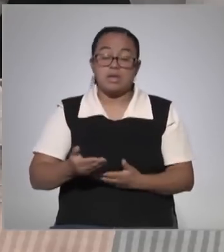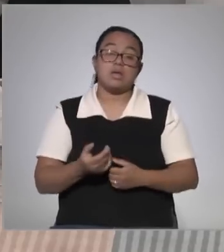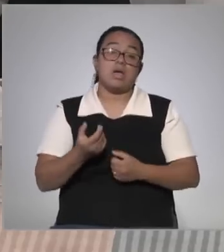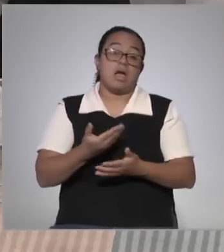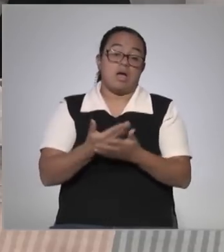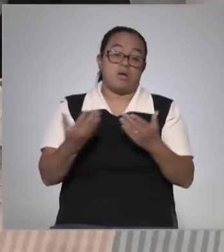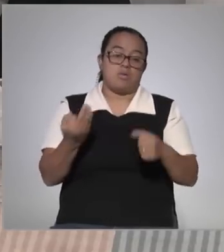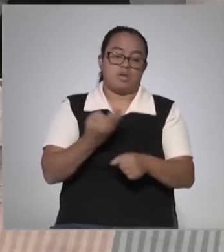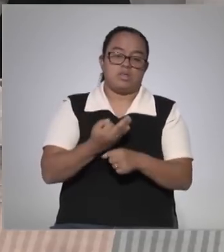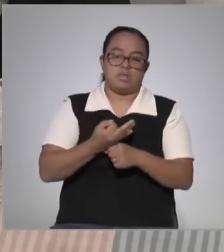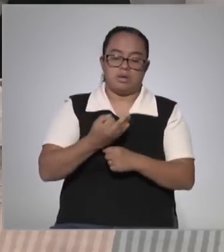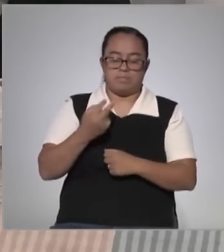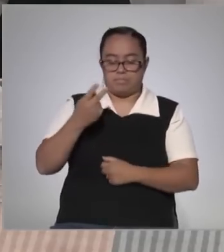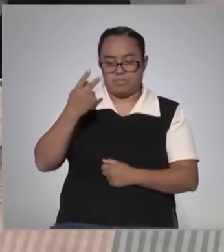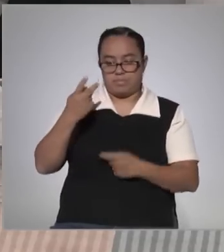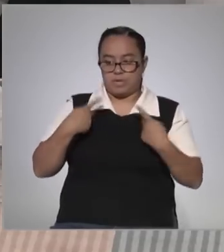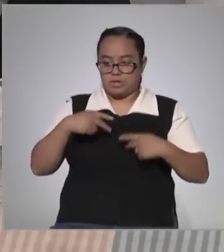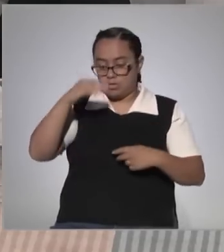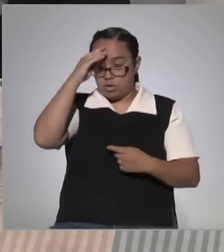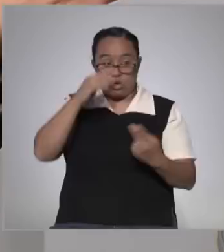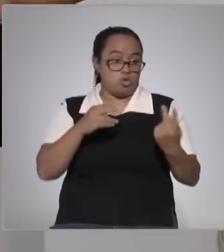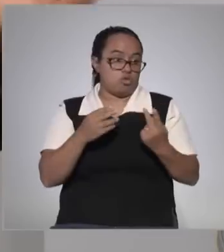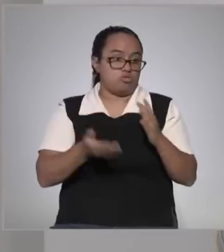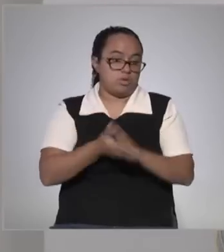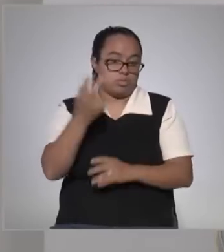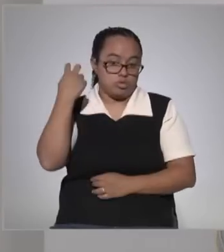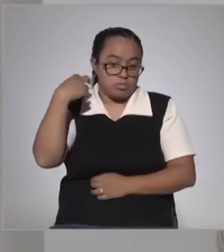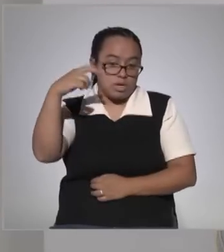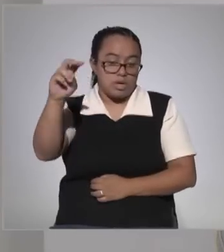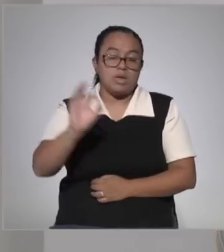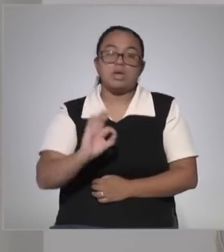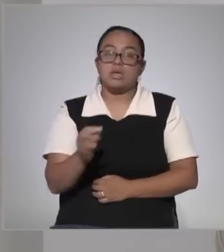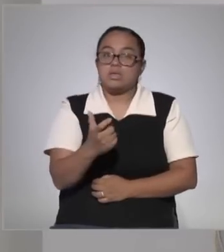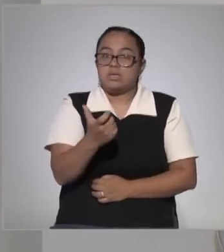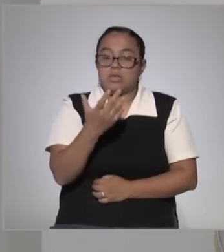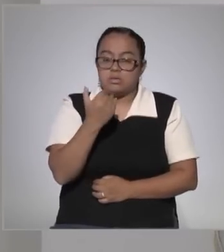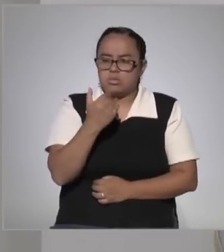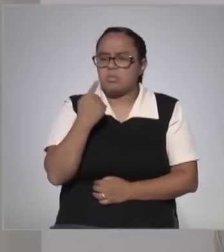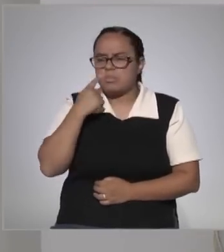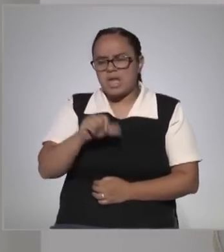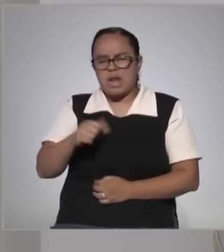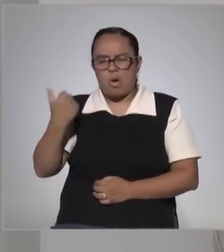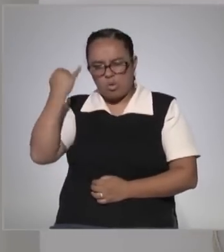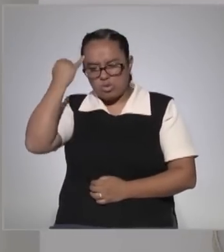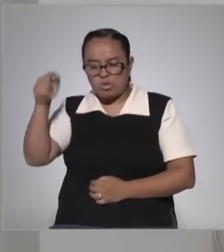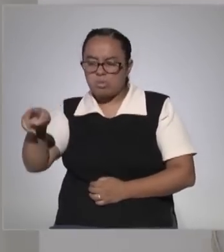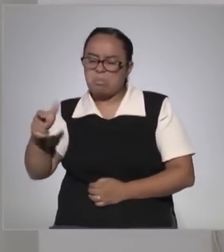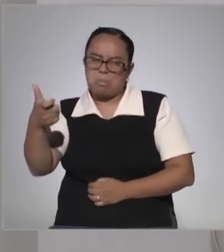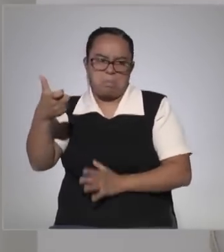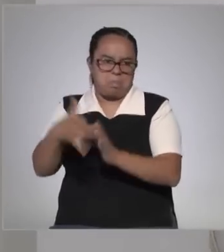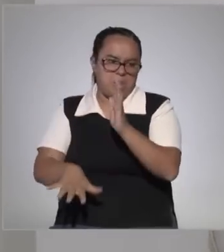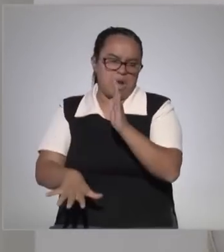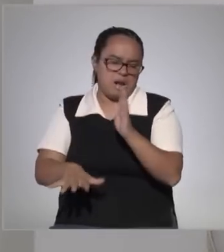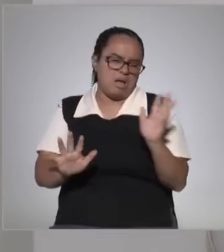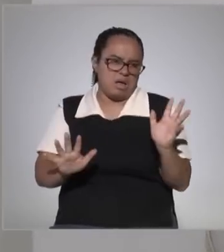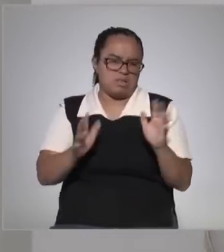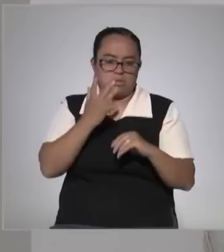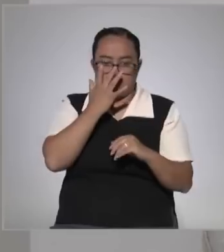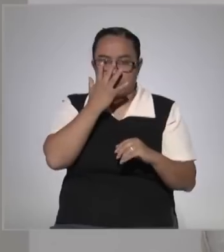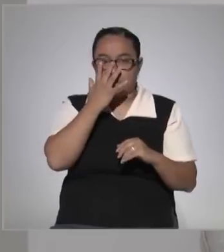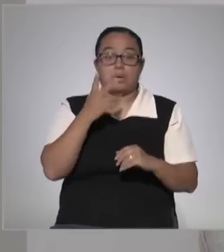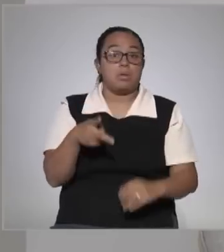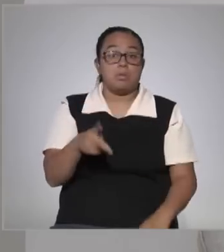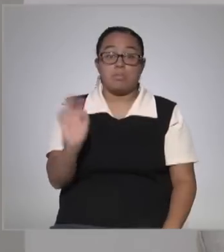ok, vamos a viajar, ok, si no hay dinero, a lo mejor están estas opciones que salen más económicas, está bien, pero si no